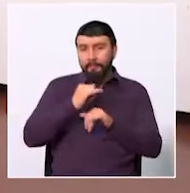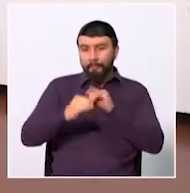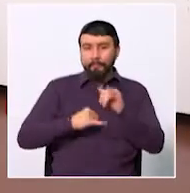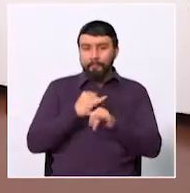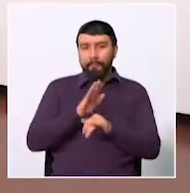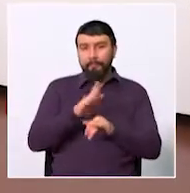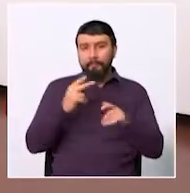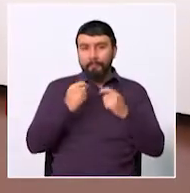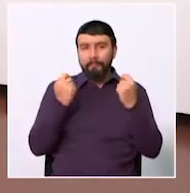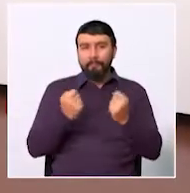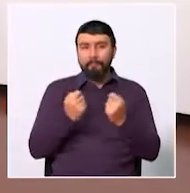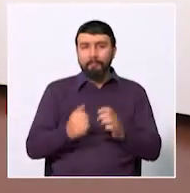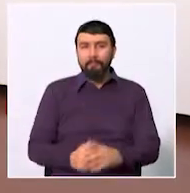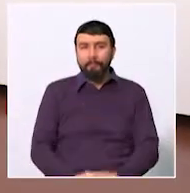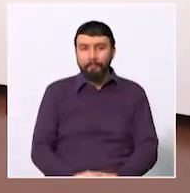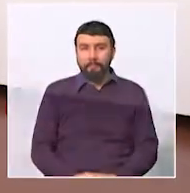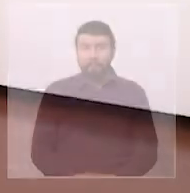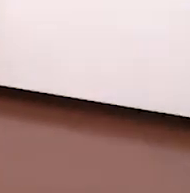vital